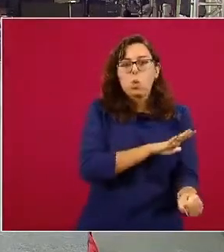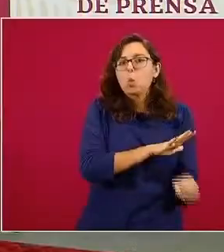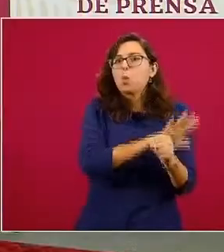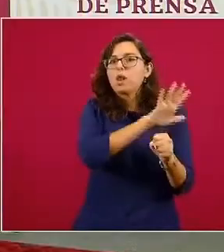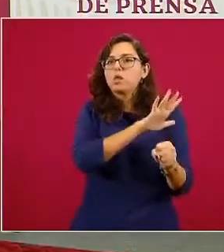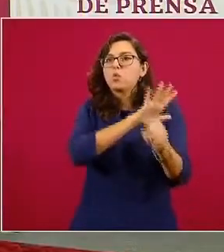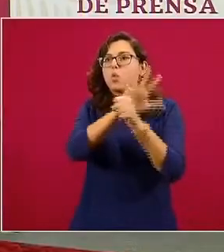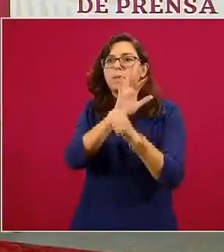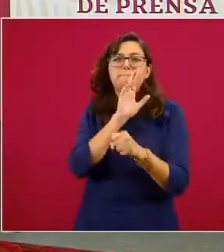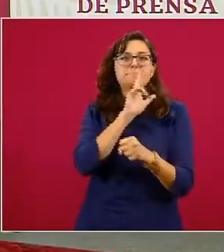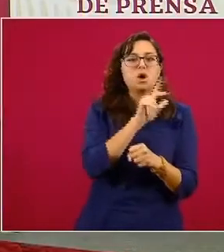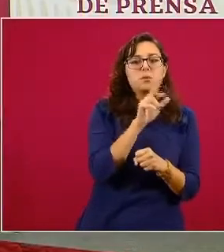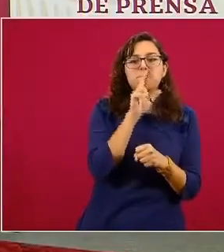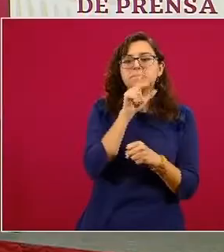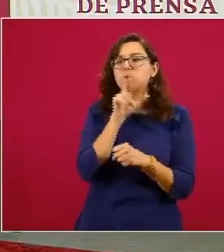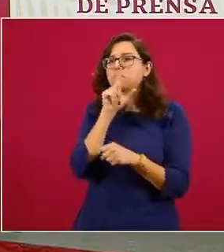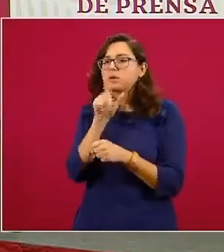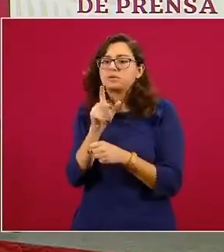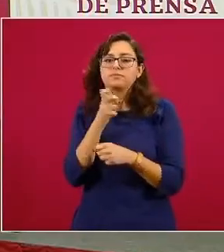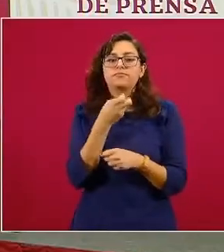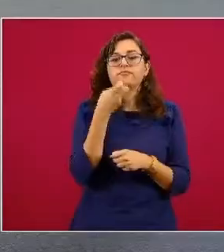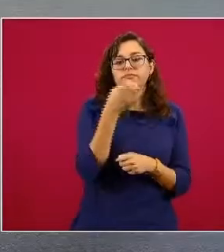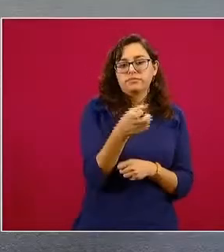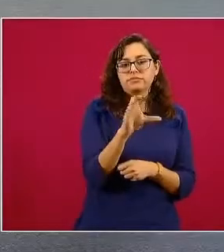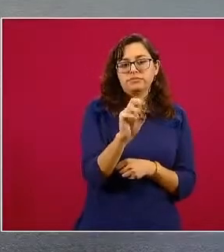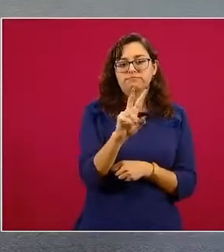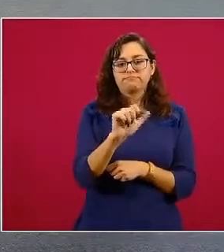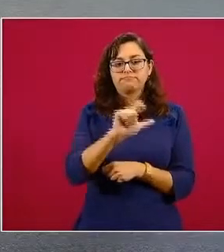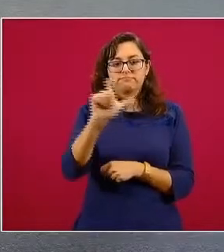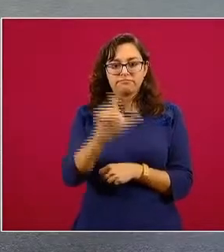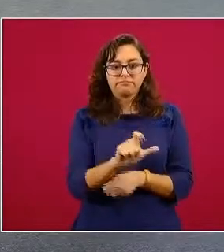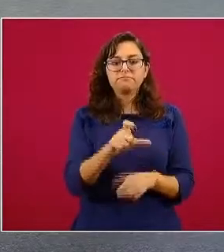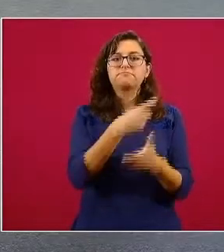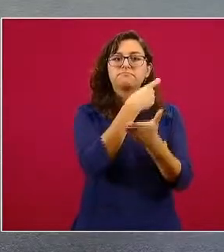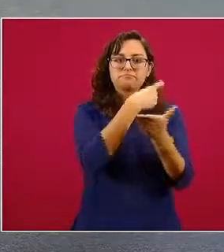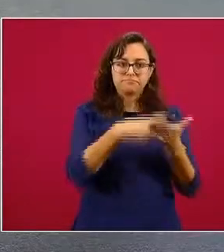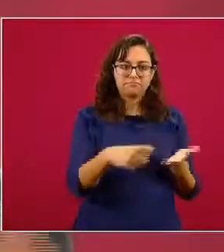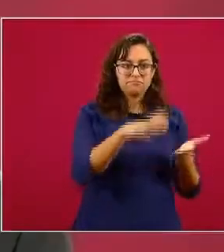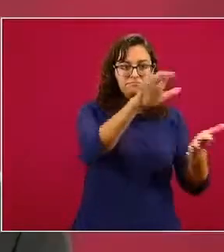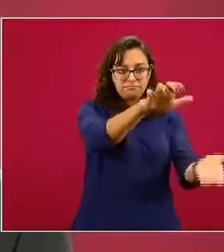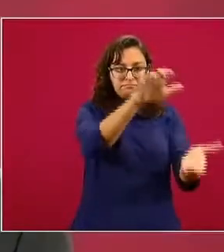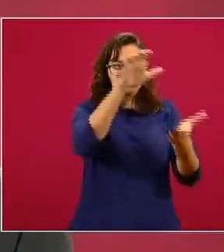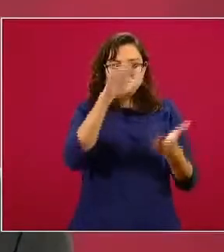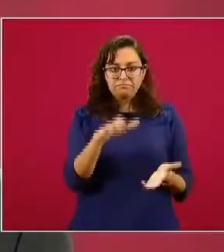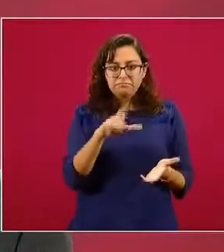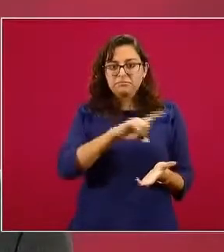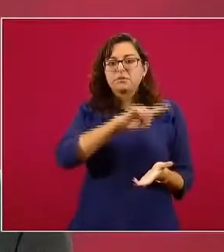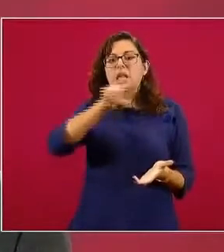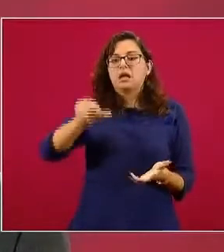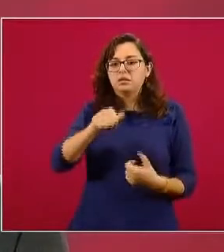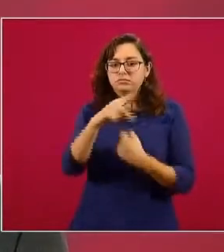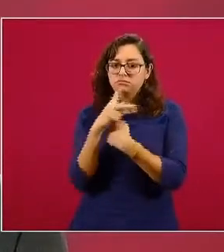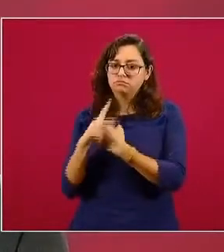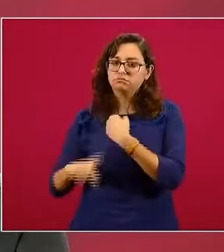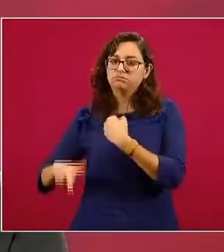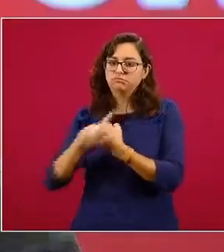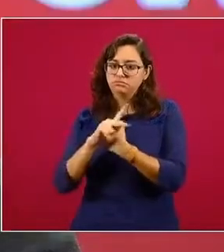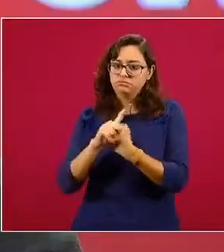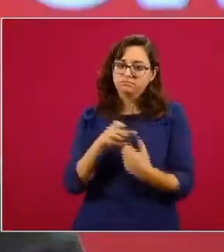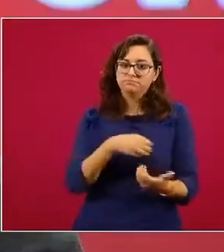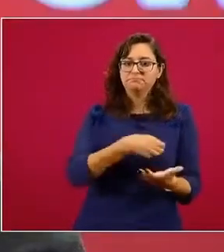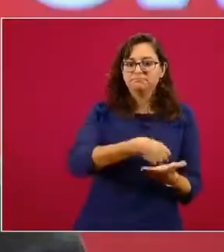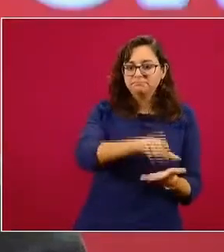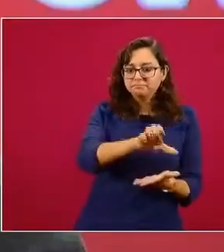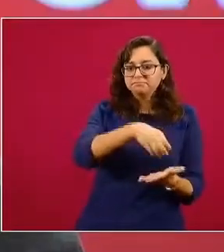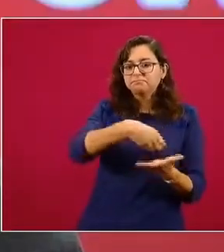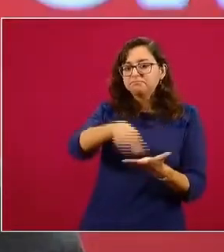más convenientes, y son las que el propio mecanismo COVAX adquirirá y pondrá a disposición de los países para